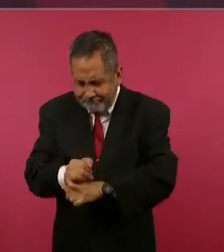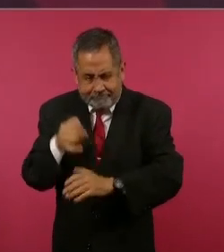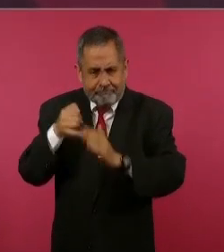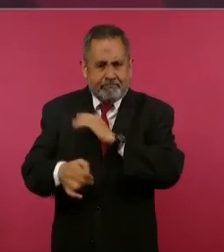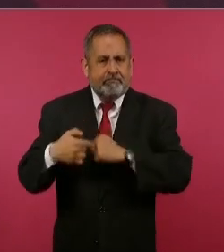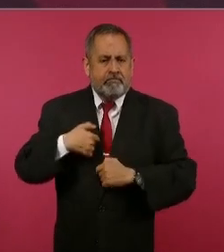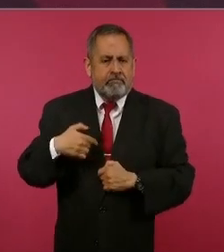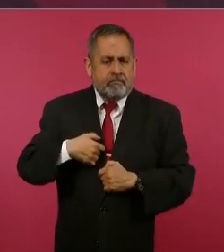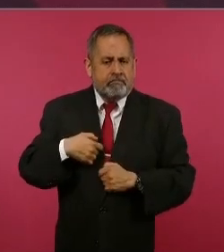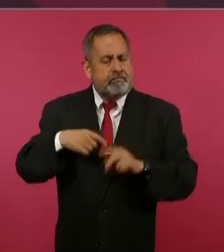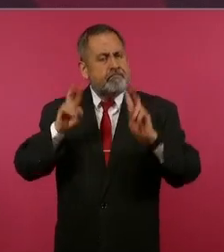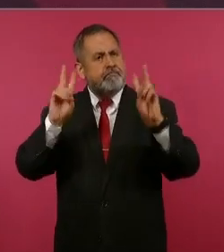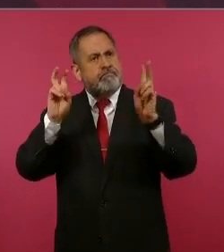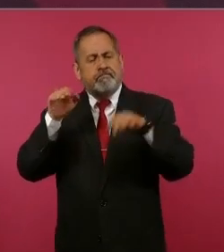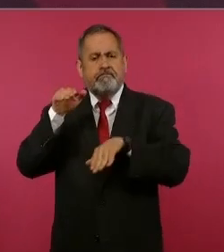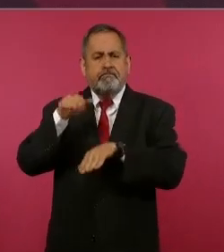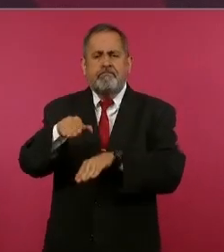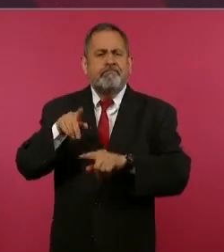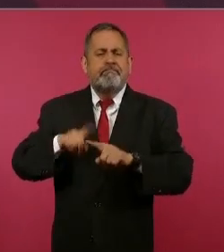sobre